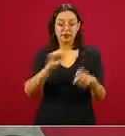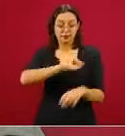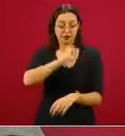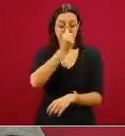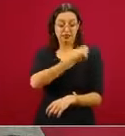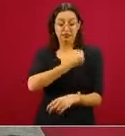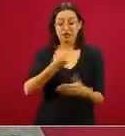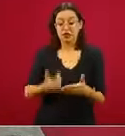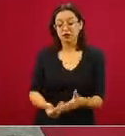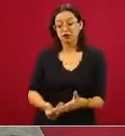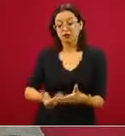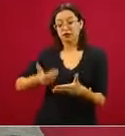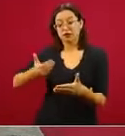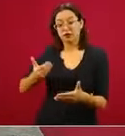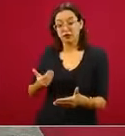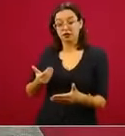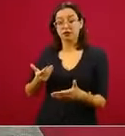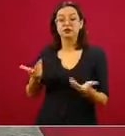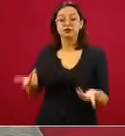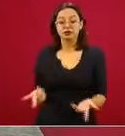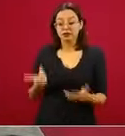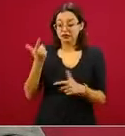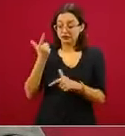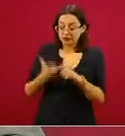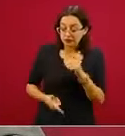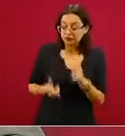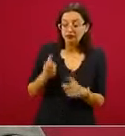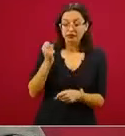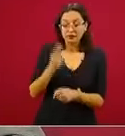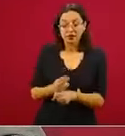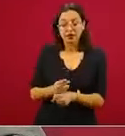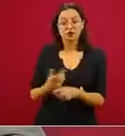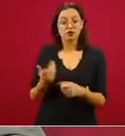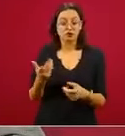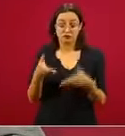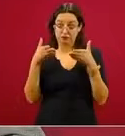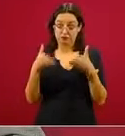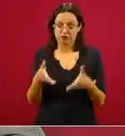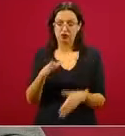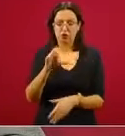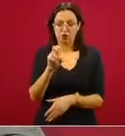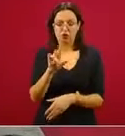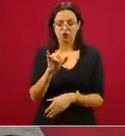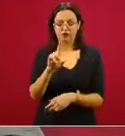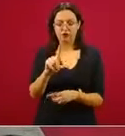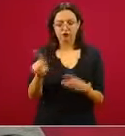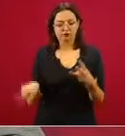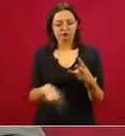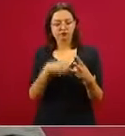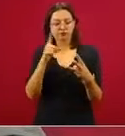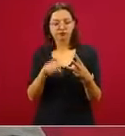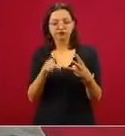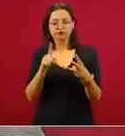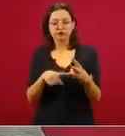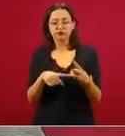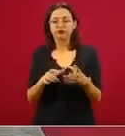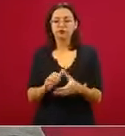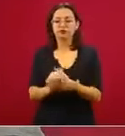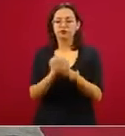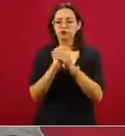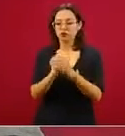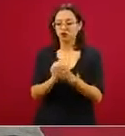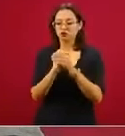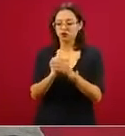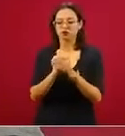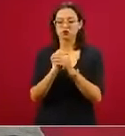salud, en particular del COVID-19. También, en tercer punto, estará el sorteo de préstamos personales del